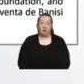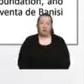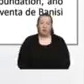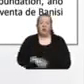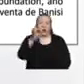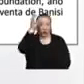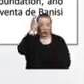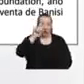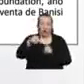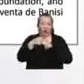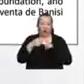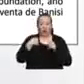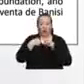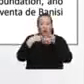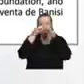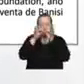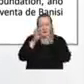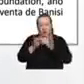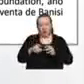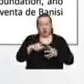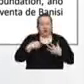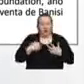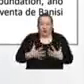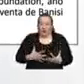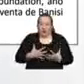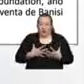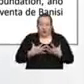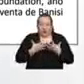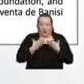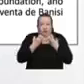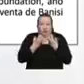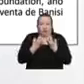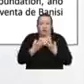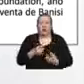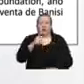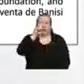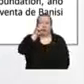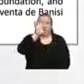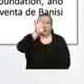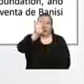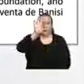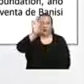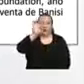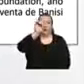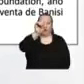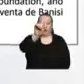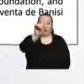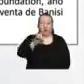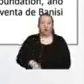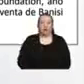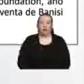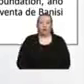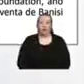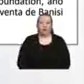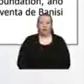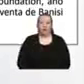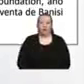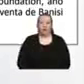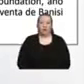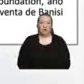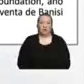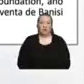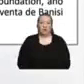estaba preparando estas láminas que indignación que sentí en 1991 y les pongo con negrilla una